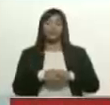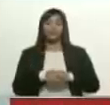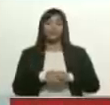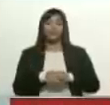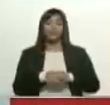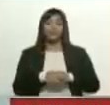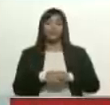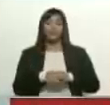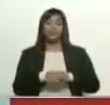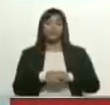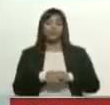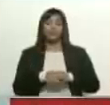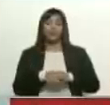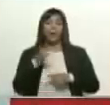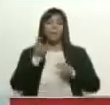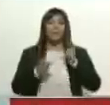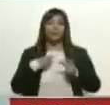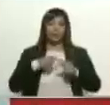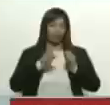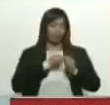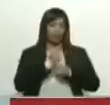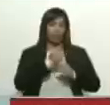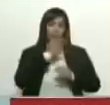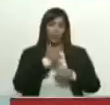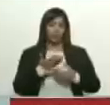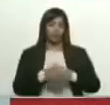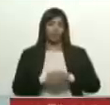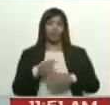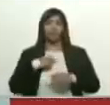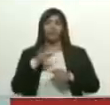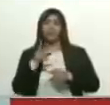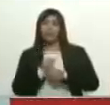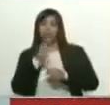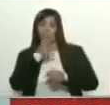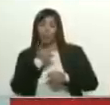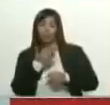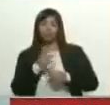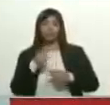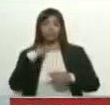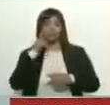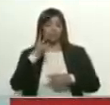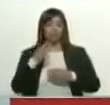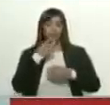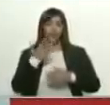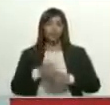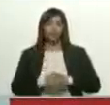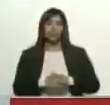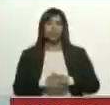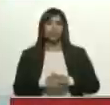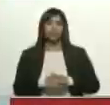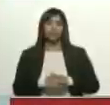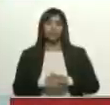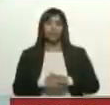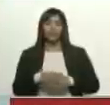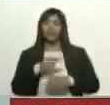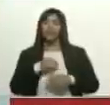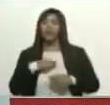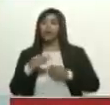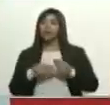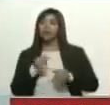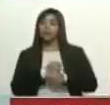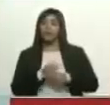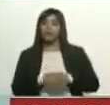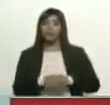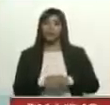como personas desempleadas. Es decir, ni son trabajadores, vea usted, mucho menos no siendo